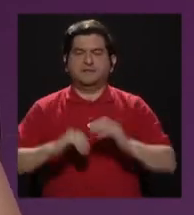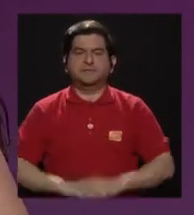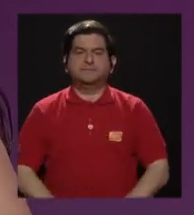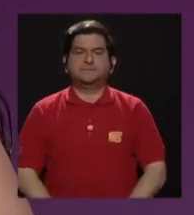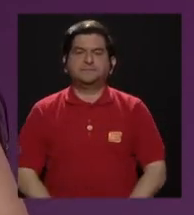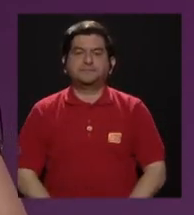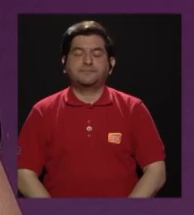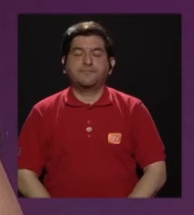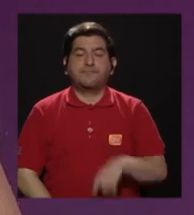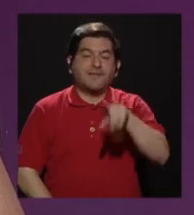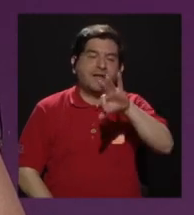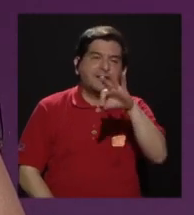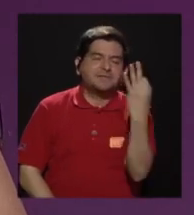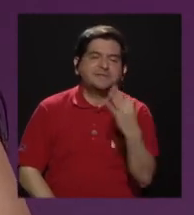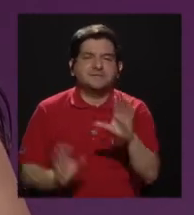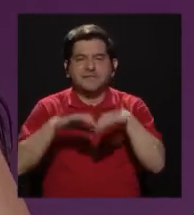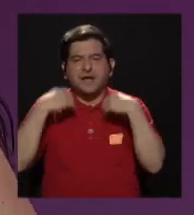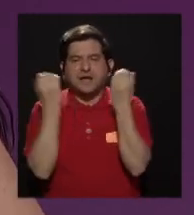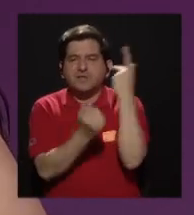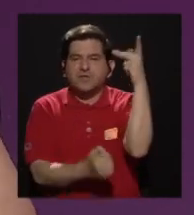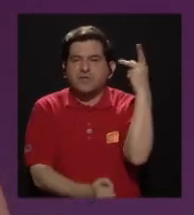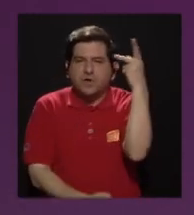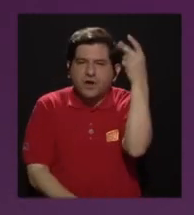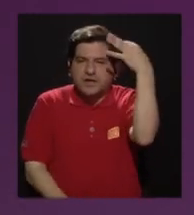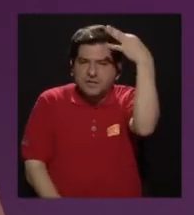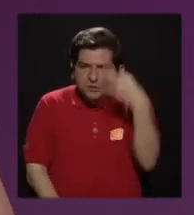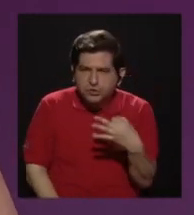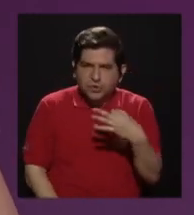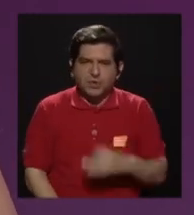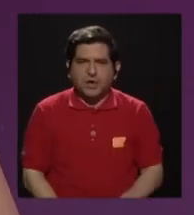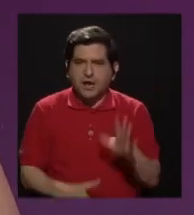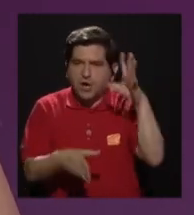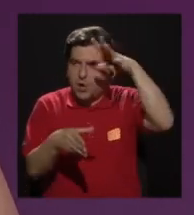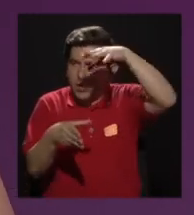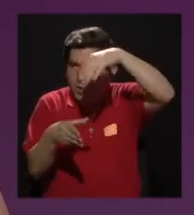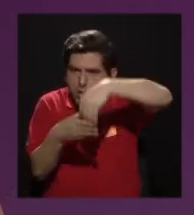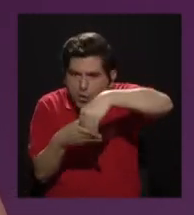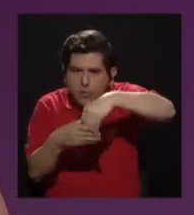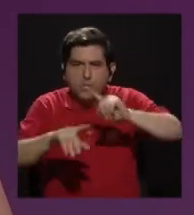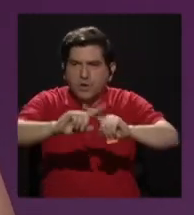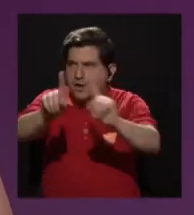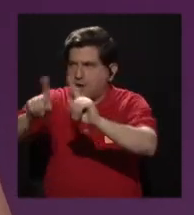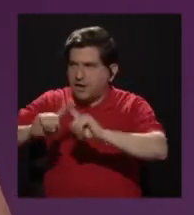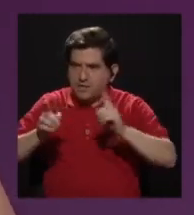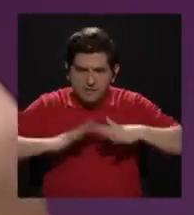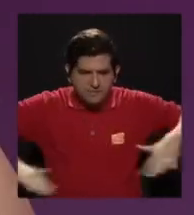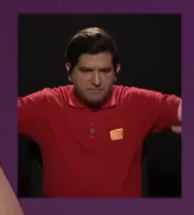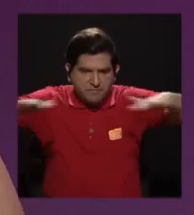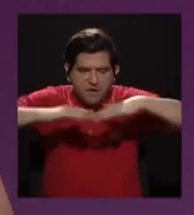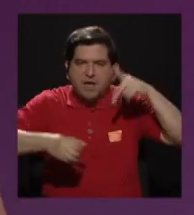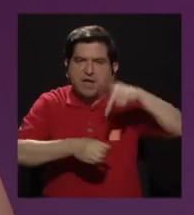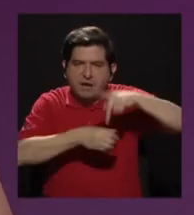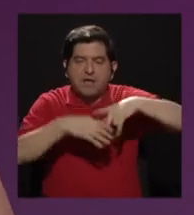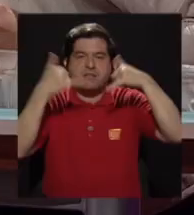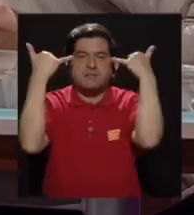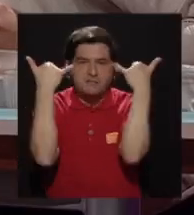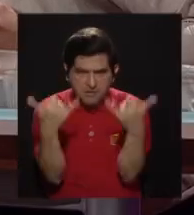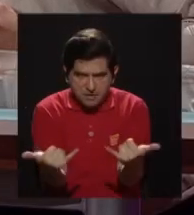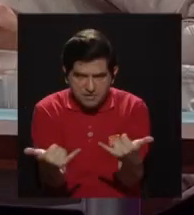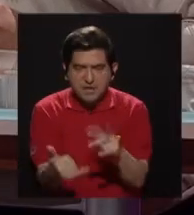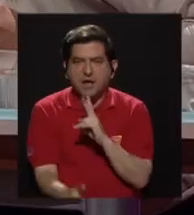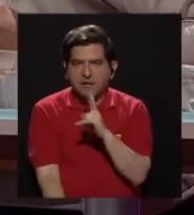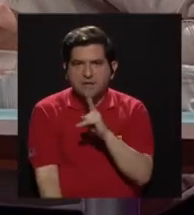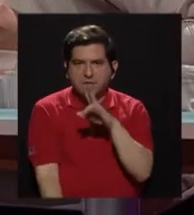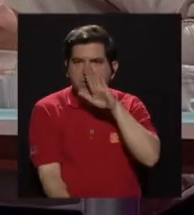esa forma de organización política siento que se han logrado como incorporar en otras esferas de participación y han logrado de